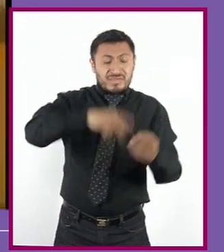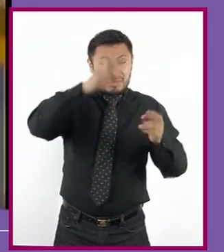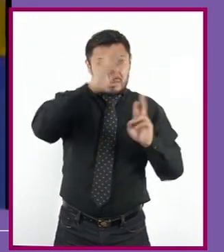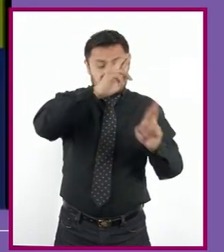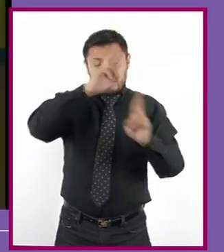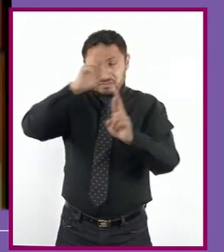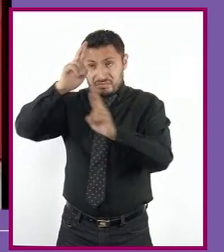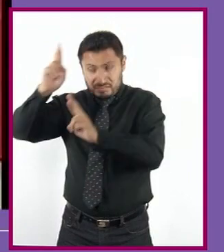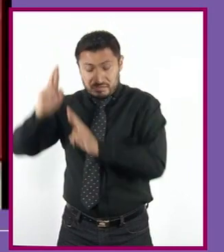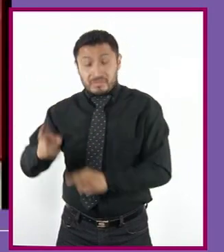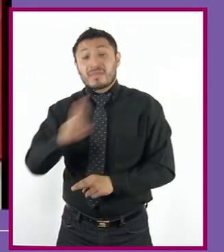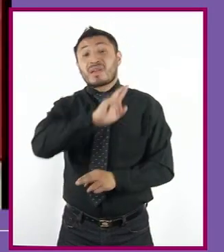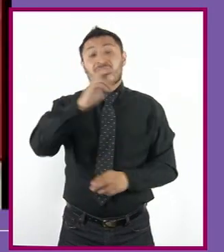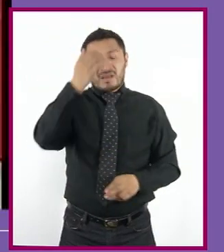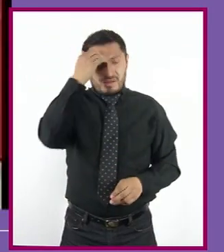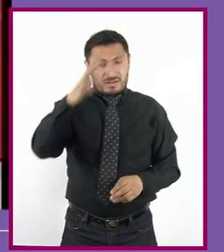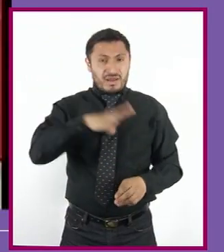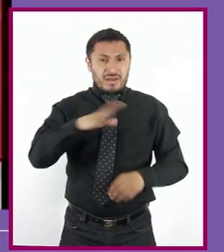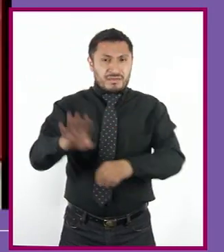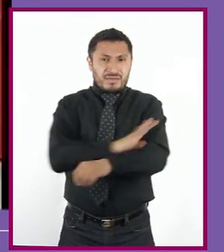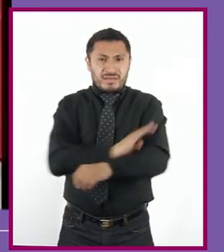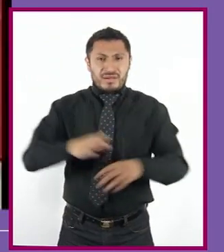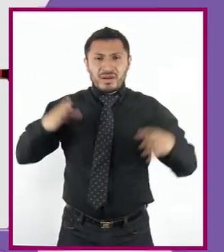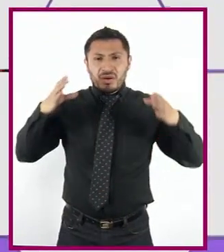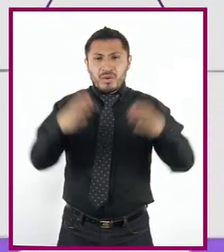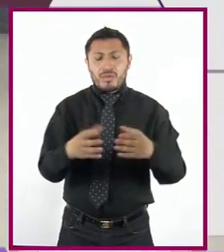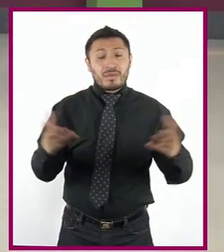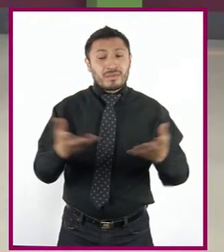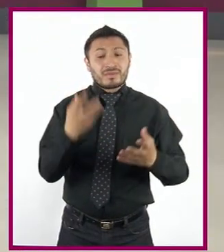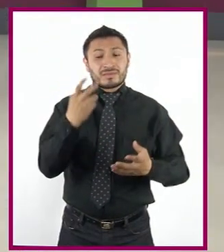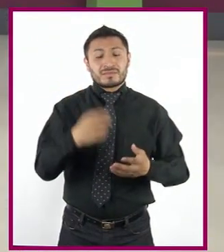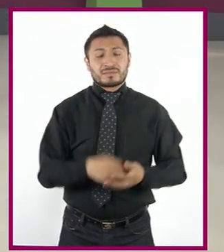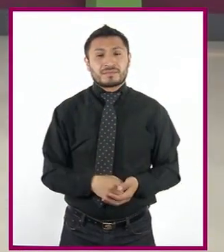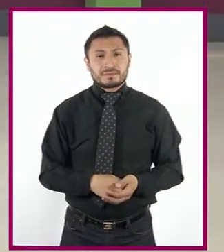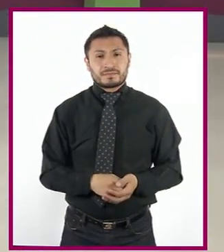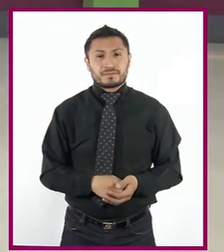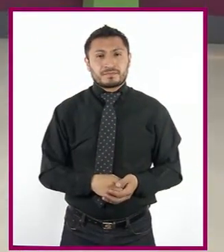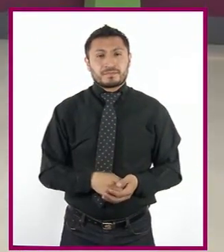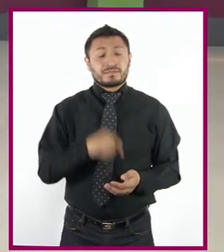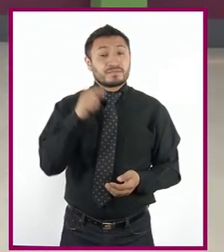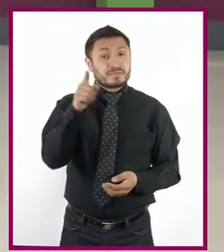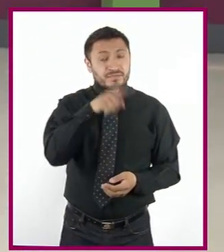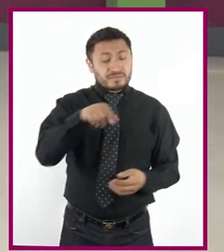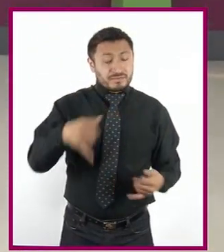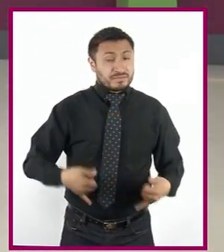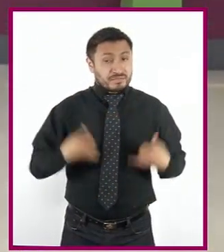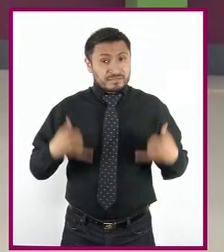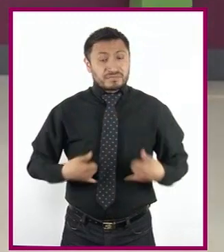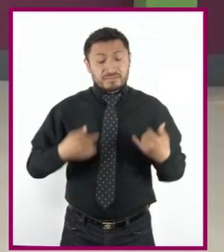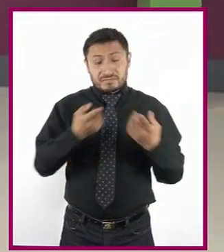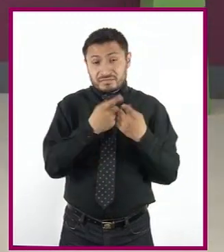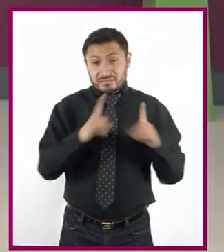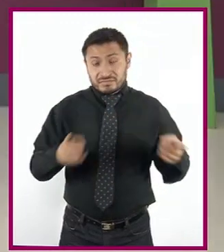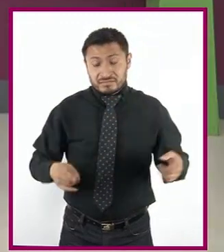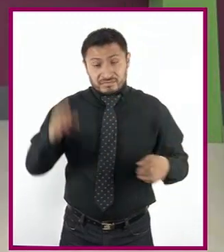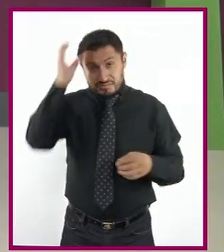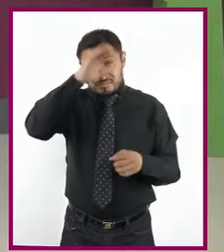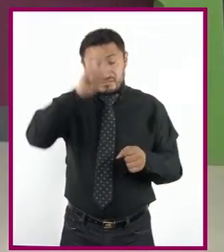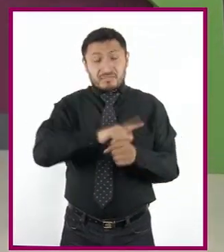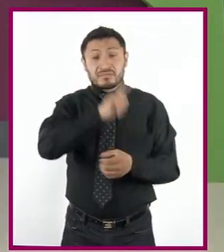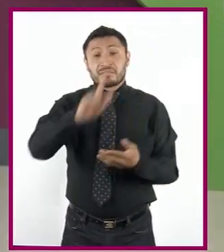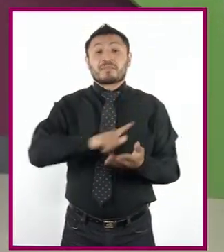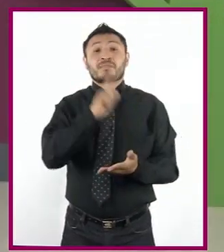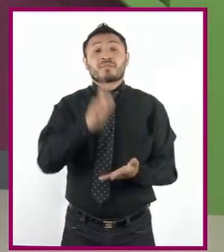y en reconocer que es una ventaja colectiva la que se está generando. Como adolescentes, para desarrollar una cultura de la